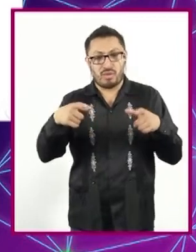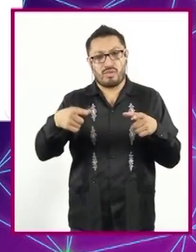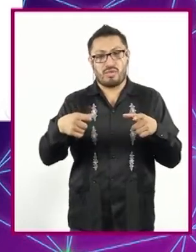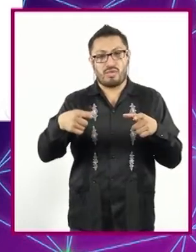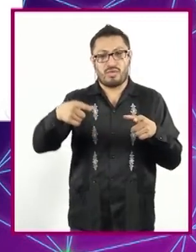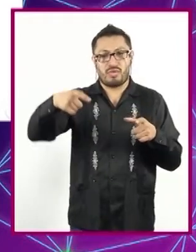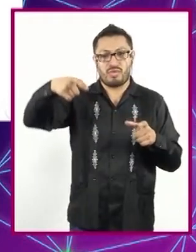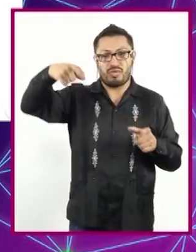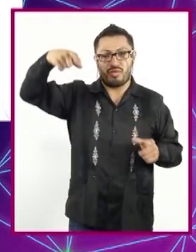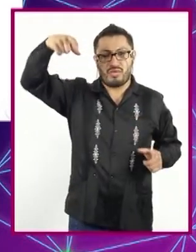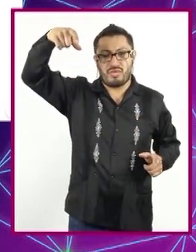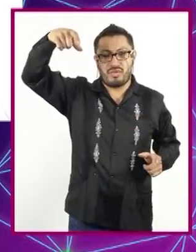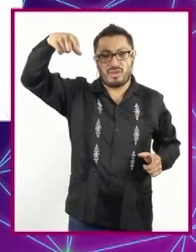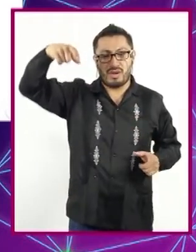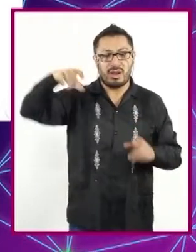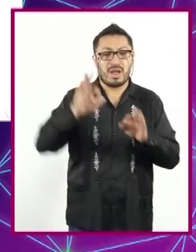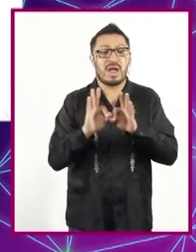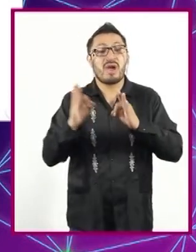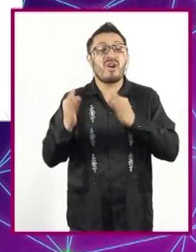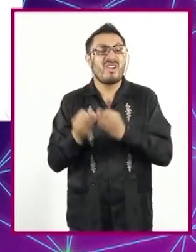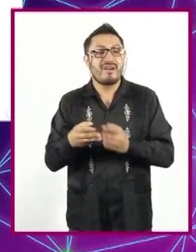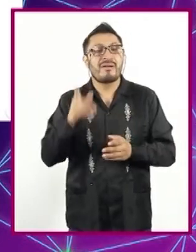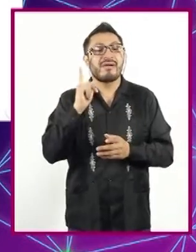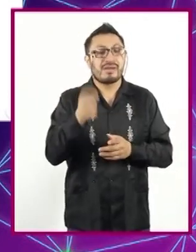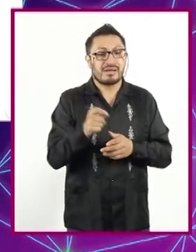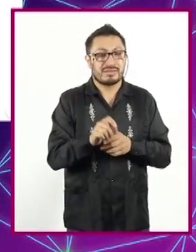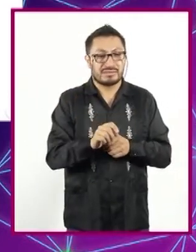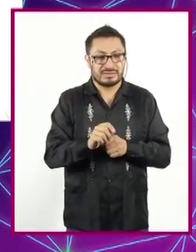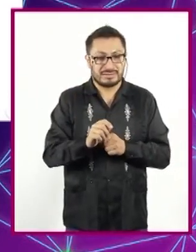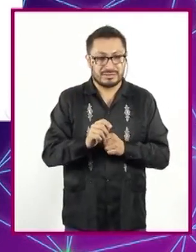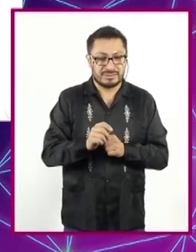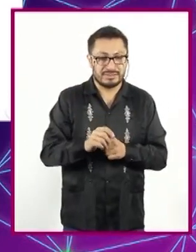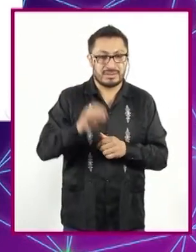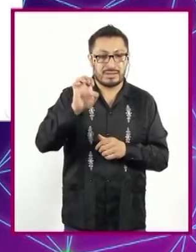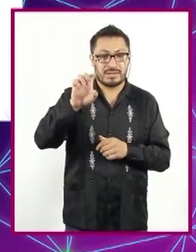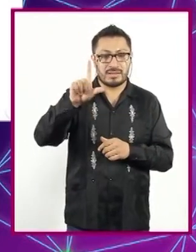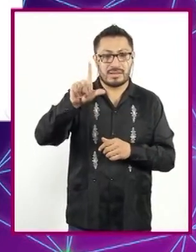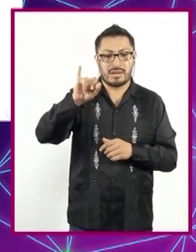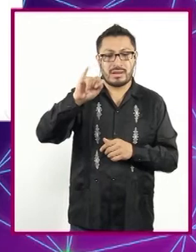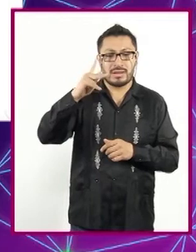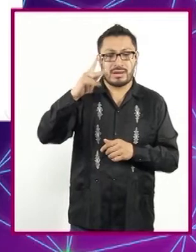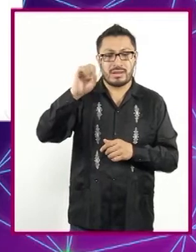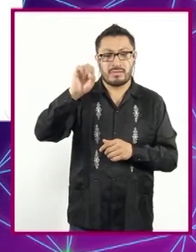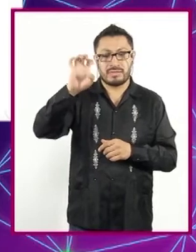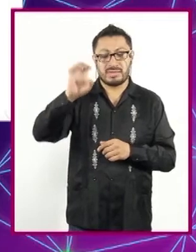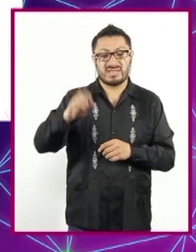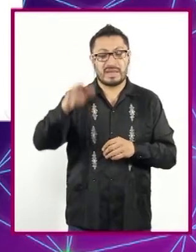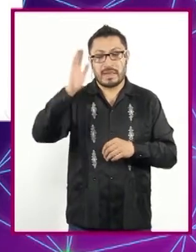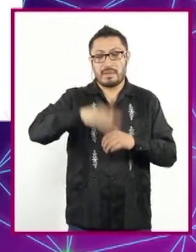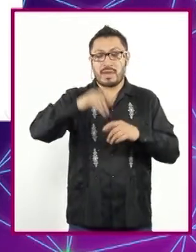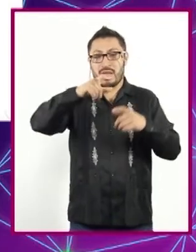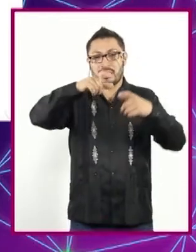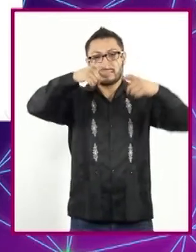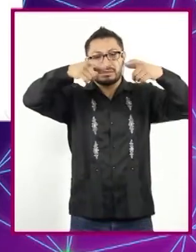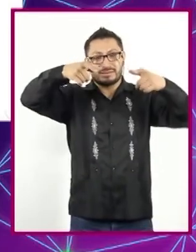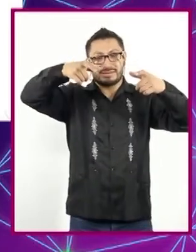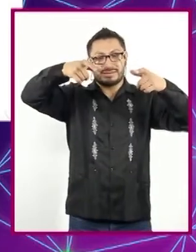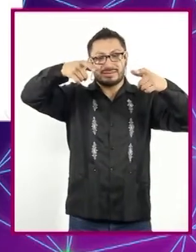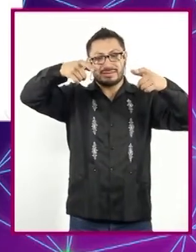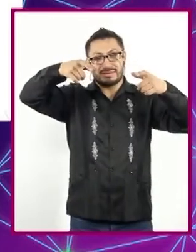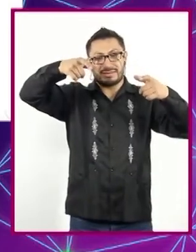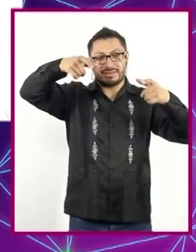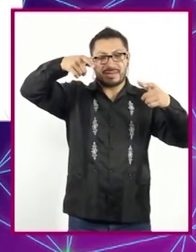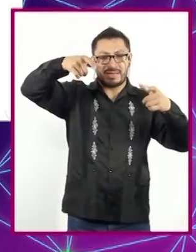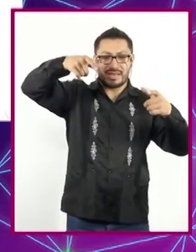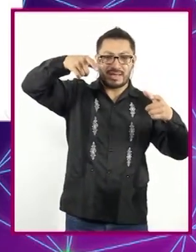lados. La figura resultante es conocida como elipse. Entre más inclinado esté el plano, la